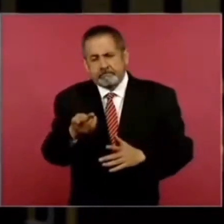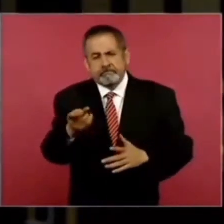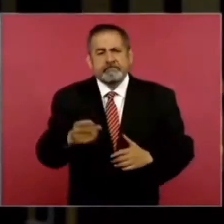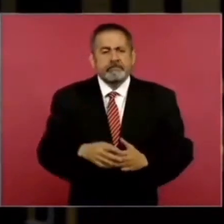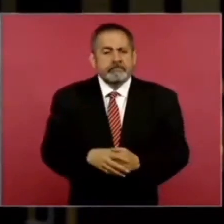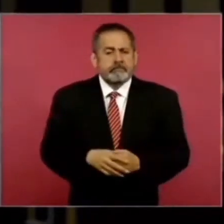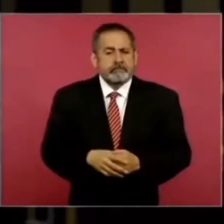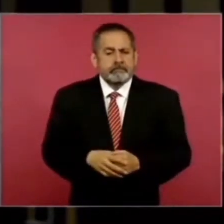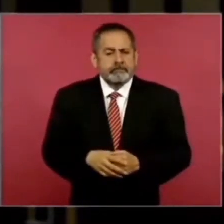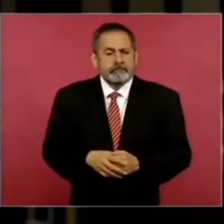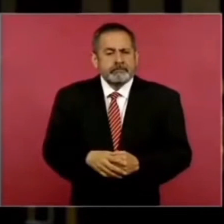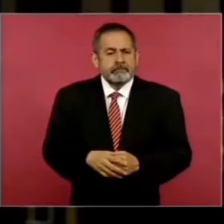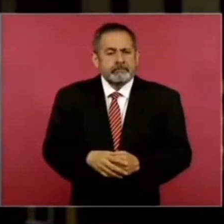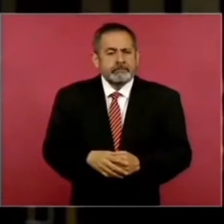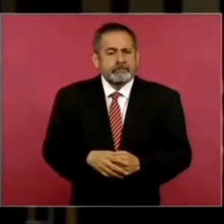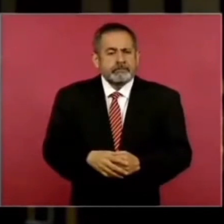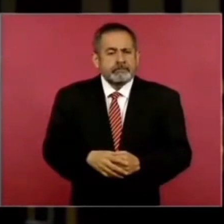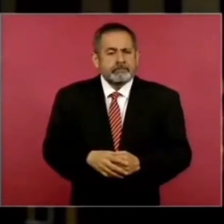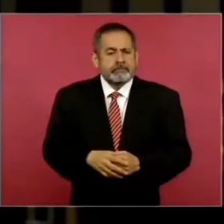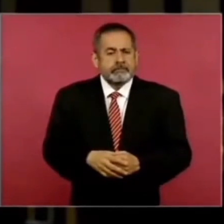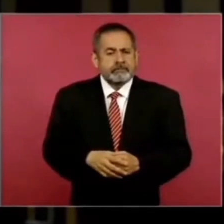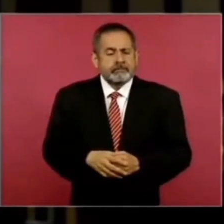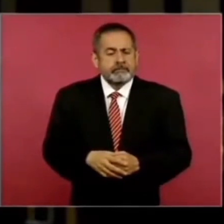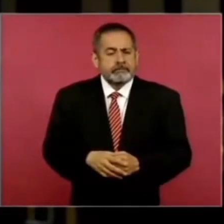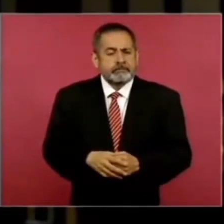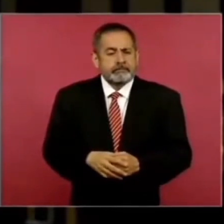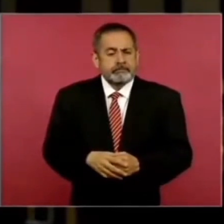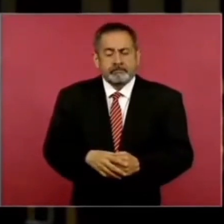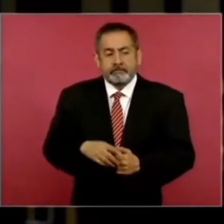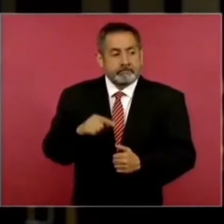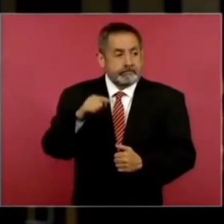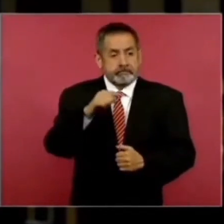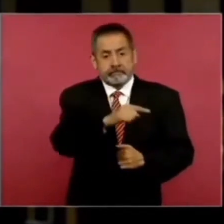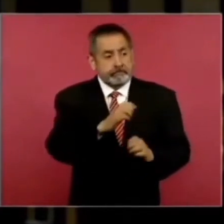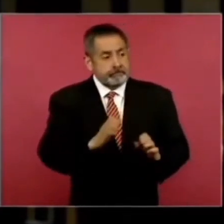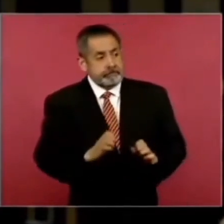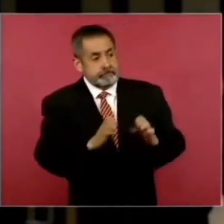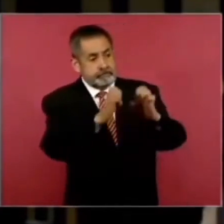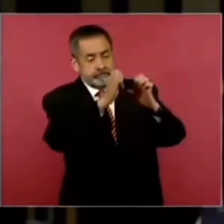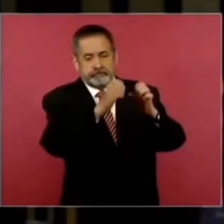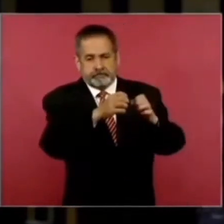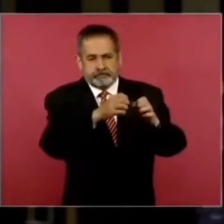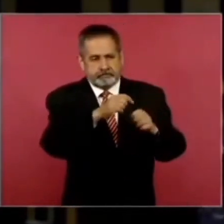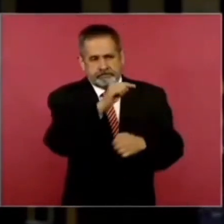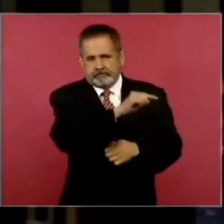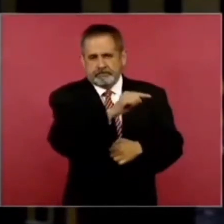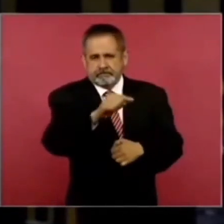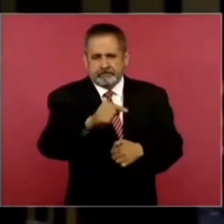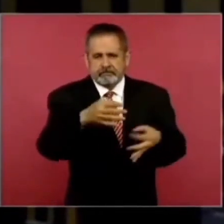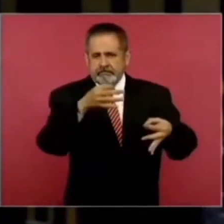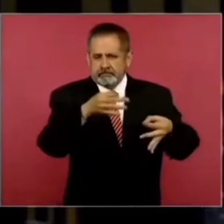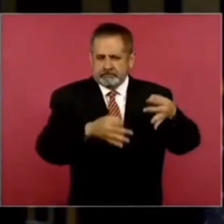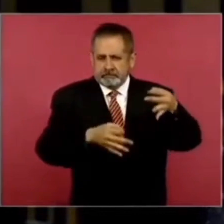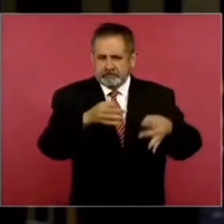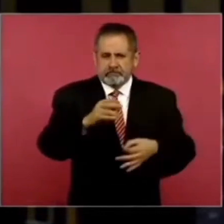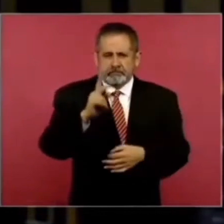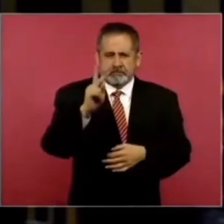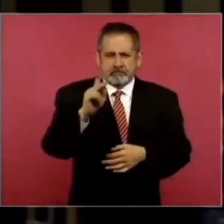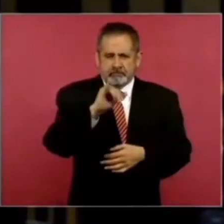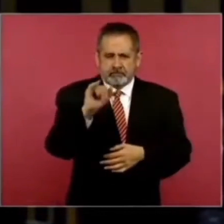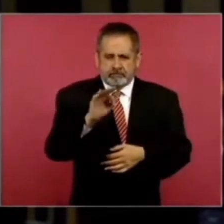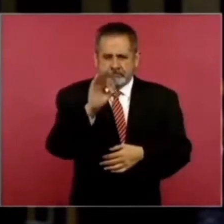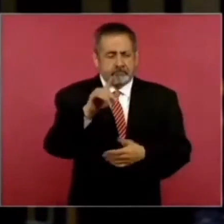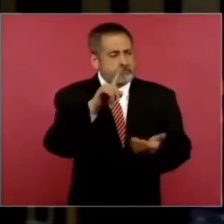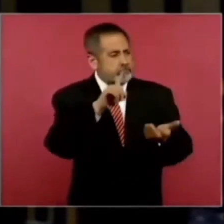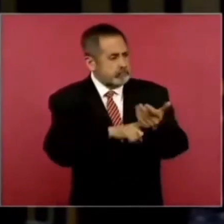los inmuebles que ocupan los juzgados del Poder Judicial Federal están ubicados